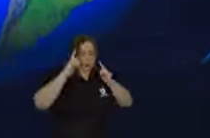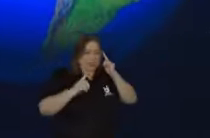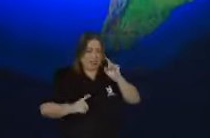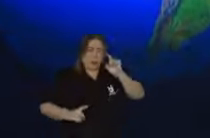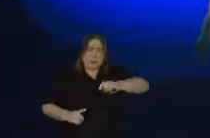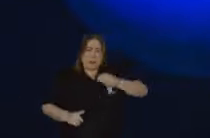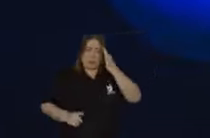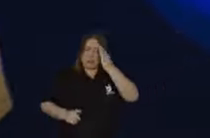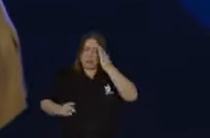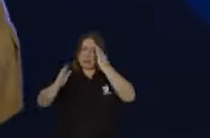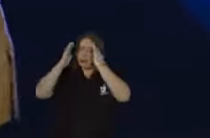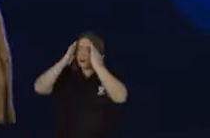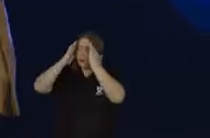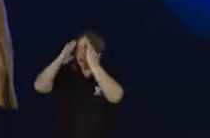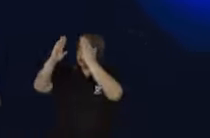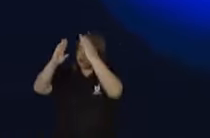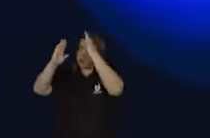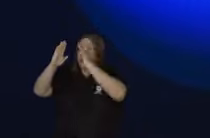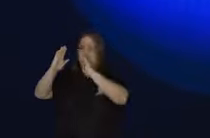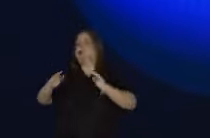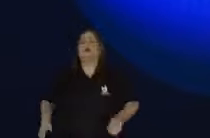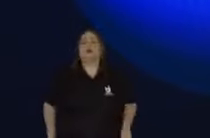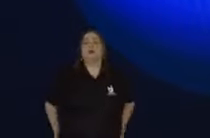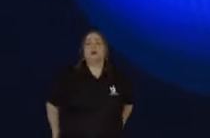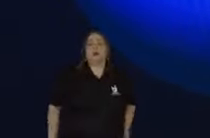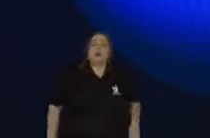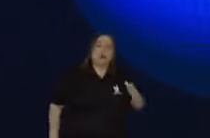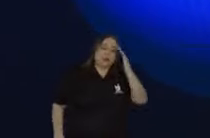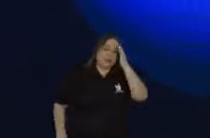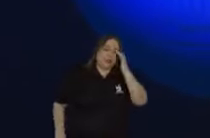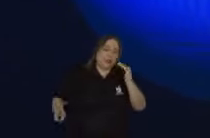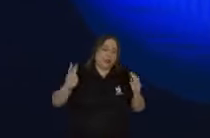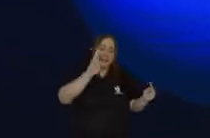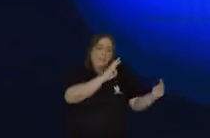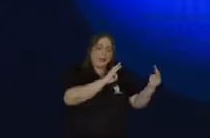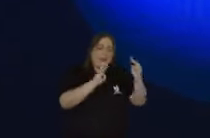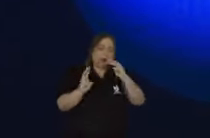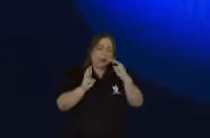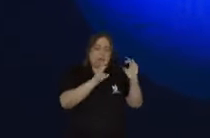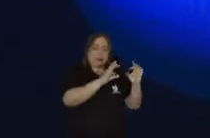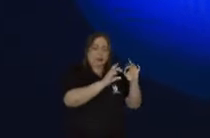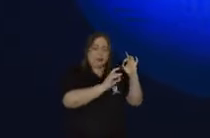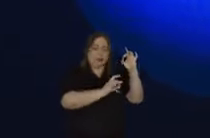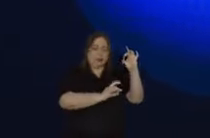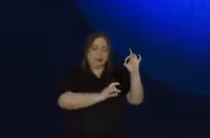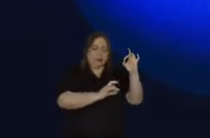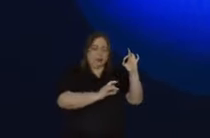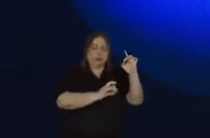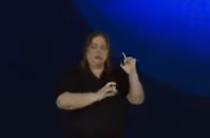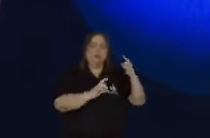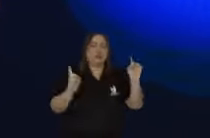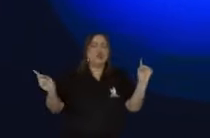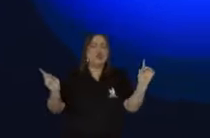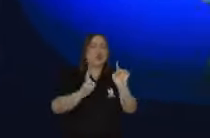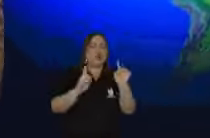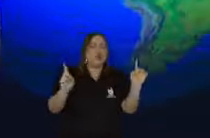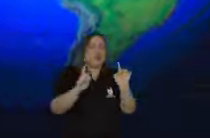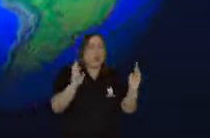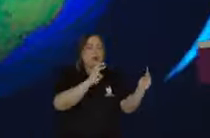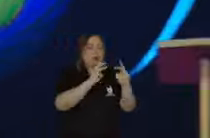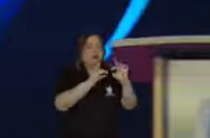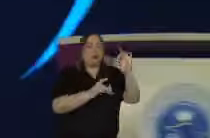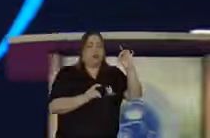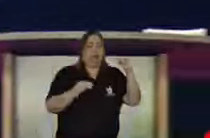la principal estrategia, la batalla espiritual en nuestras cabezas. Y uno dice,